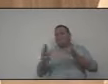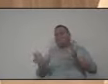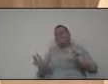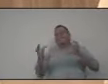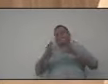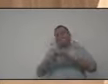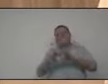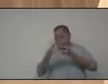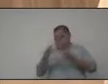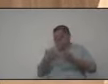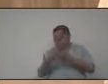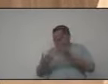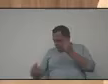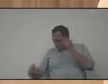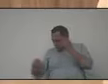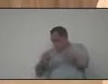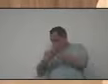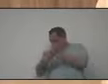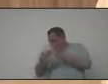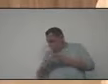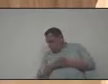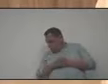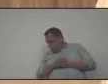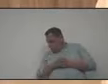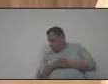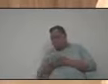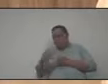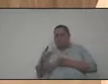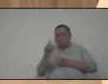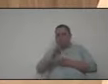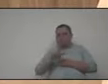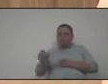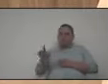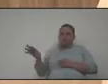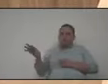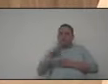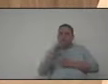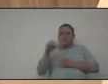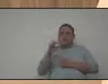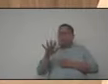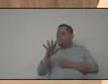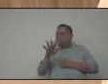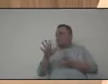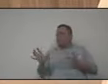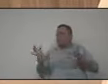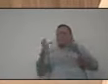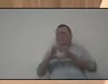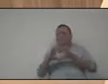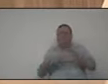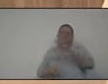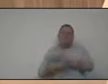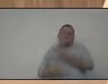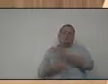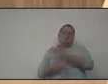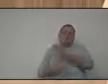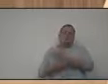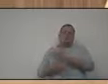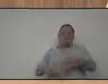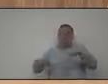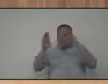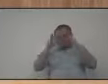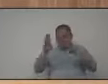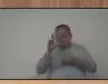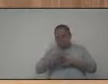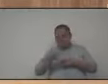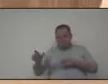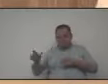al apoyo tan grande que he tenido de los usuarios y a toda la población. Capresoca seguirá existiendo para la